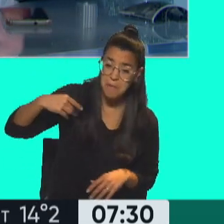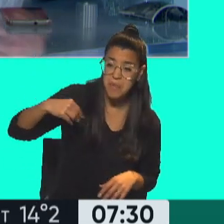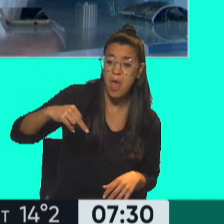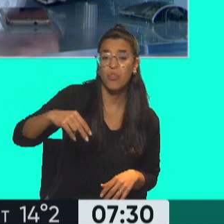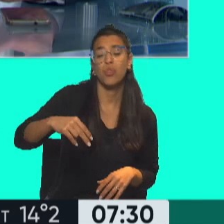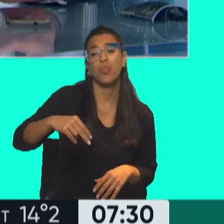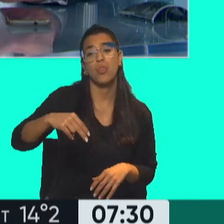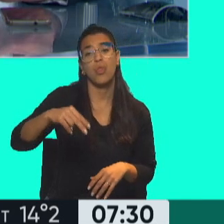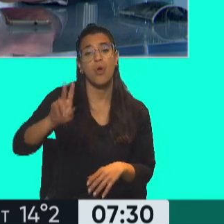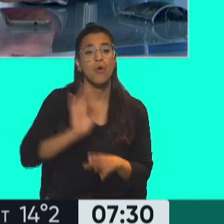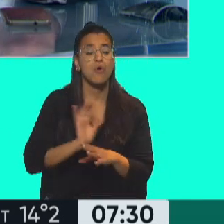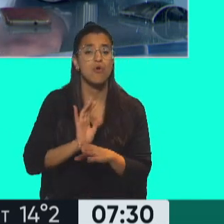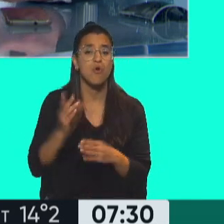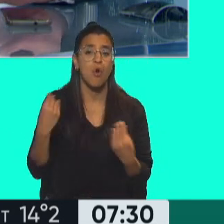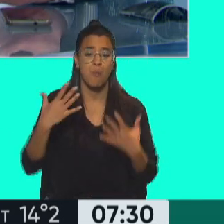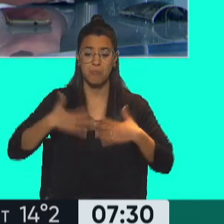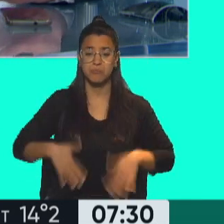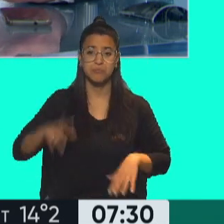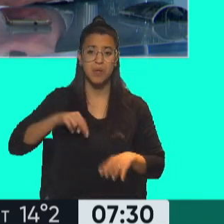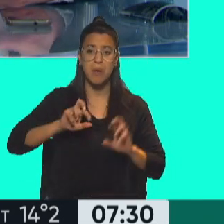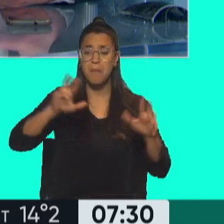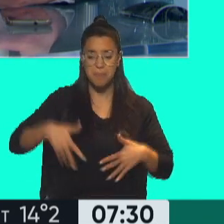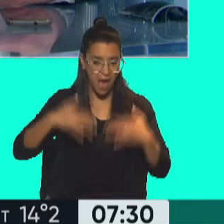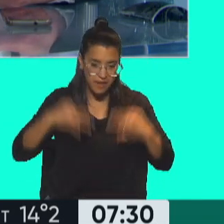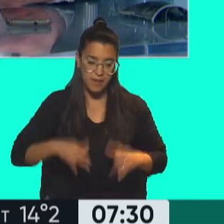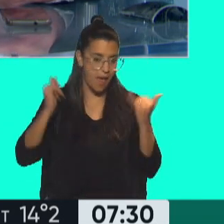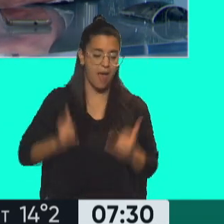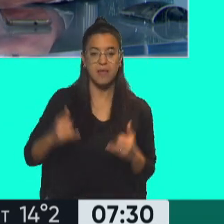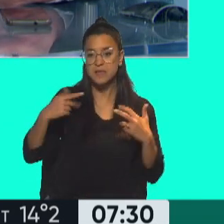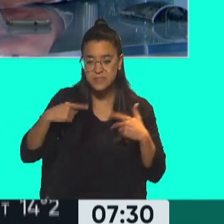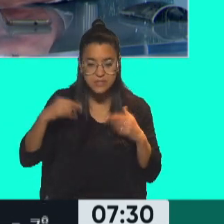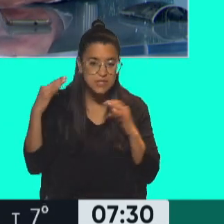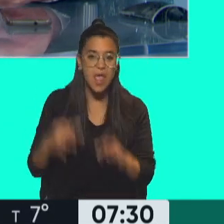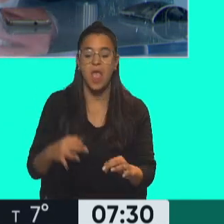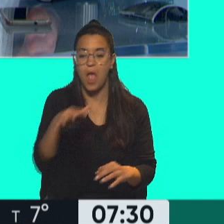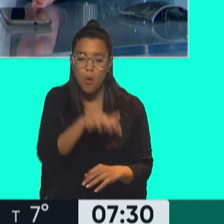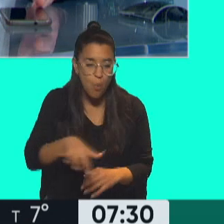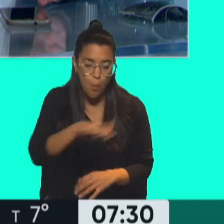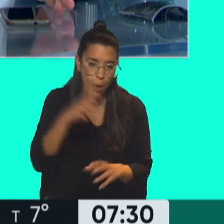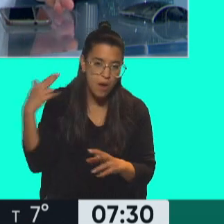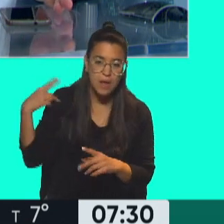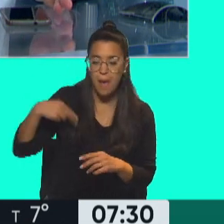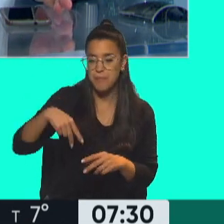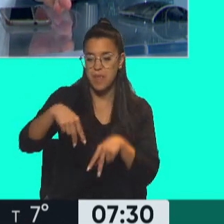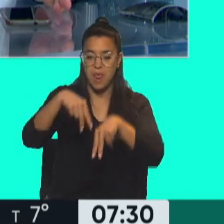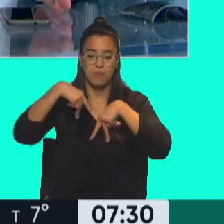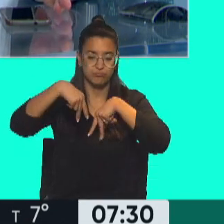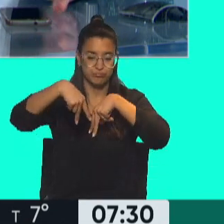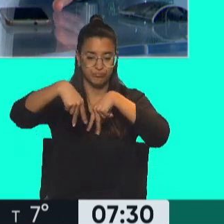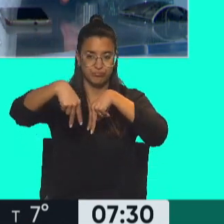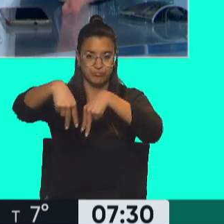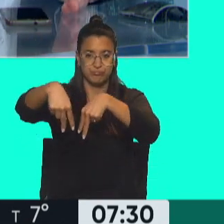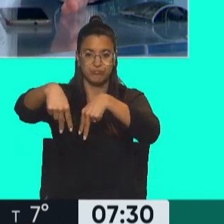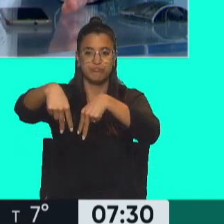lo que parece una postura física de un plan determinado. Llegan, van a un lugar determinado, camina uno adelante, el otro